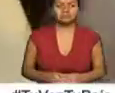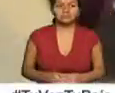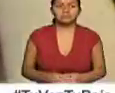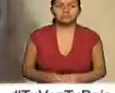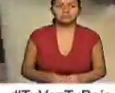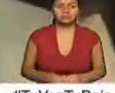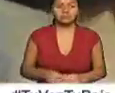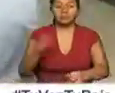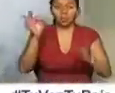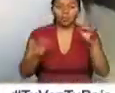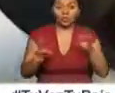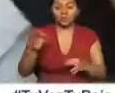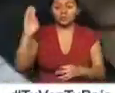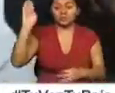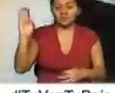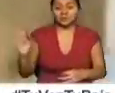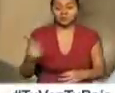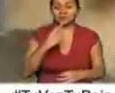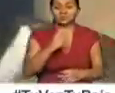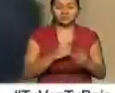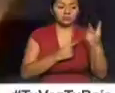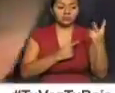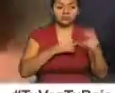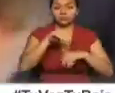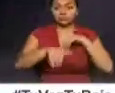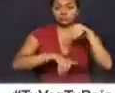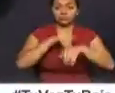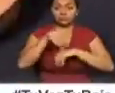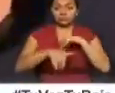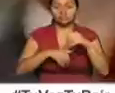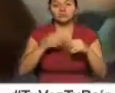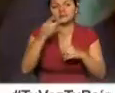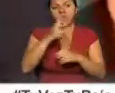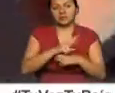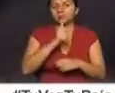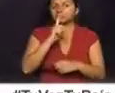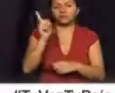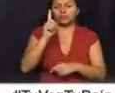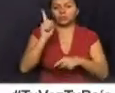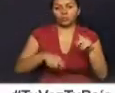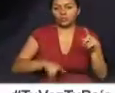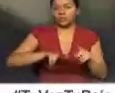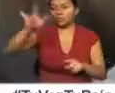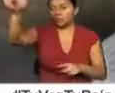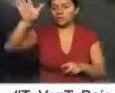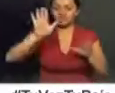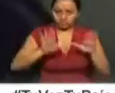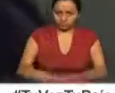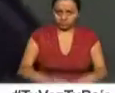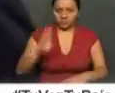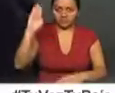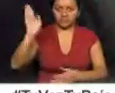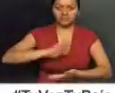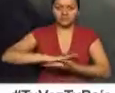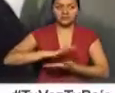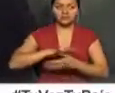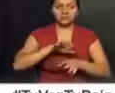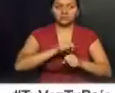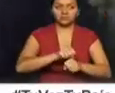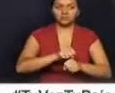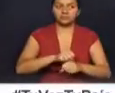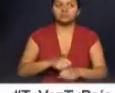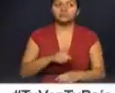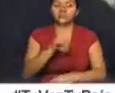Una jueza brasileña instruyó que los otros dos nadadores implicados fueran impedidos de dejar el país y se les retuvieran sus pasaportes.